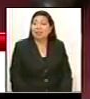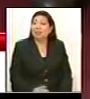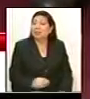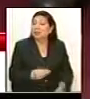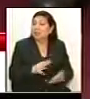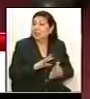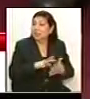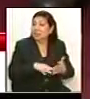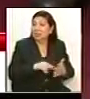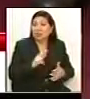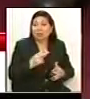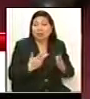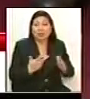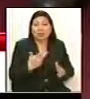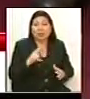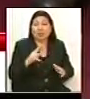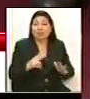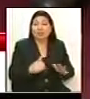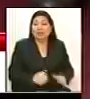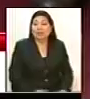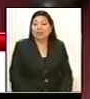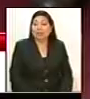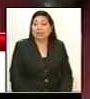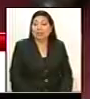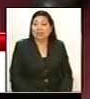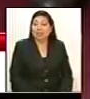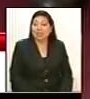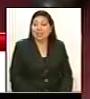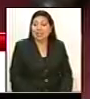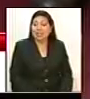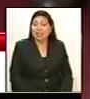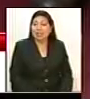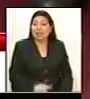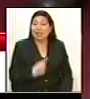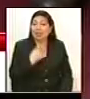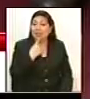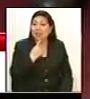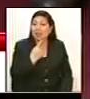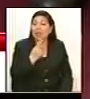toda la historia del 2003 hasta el 2016-15,